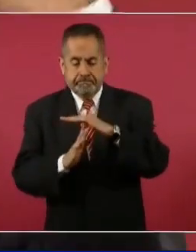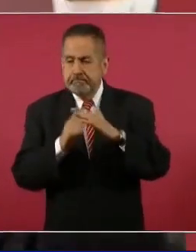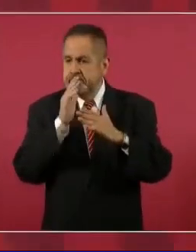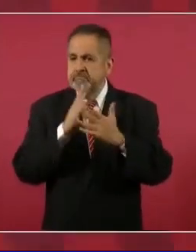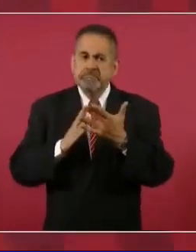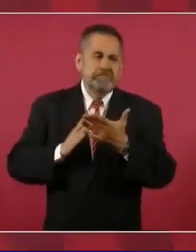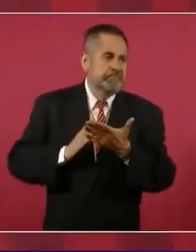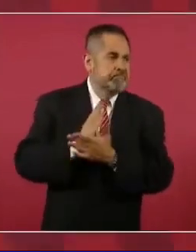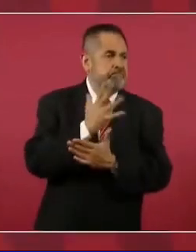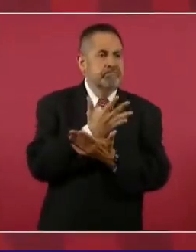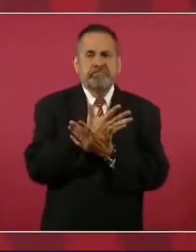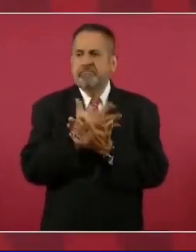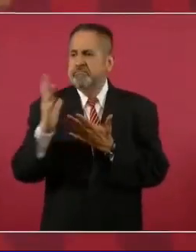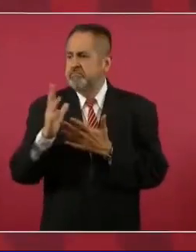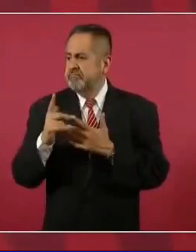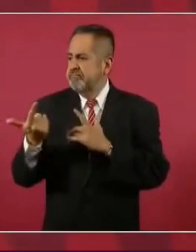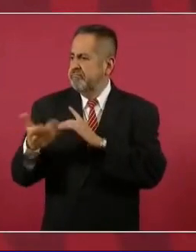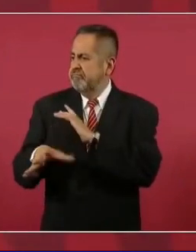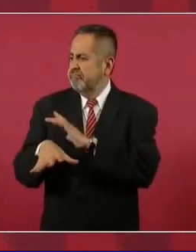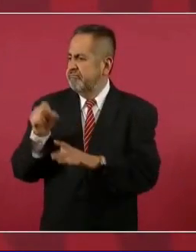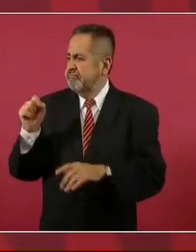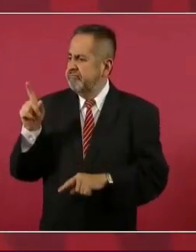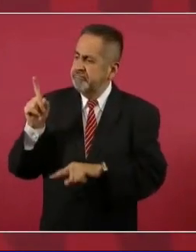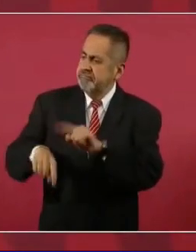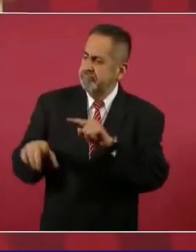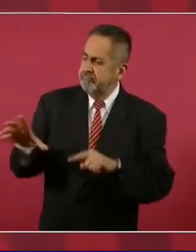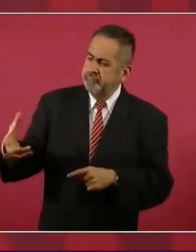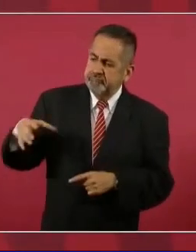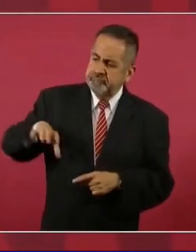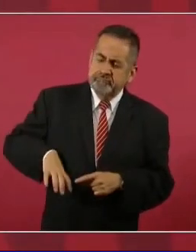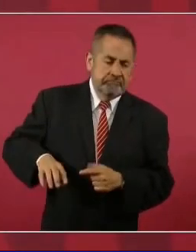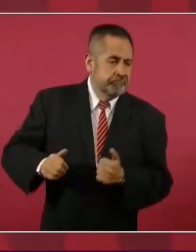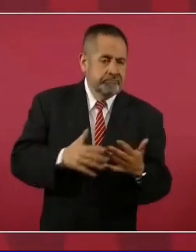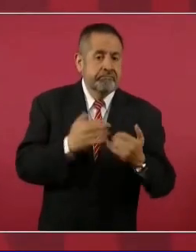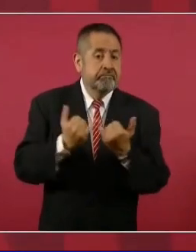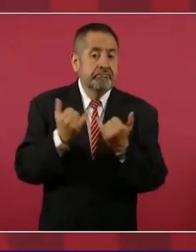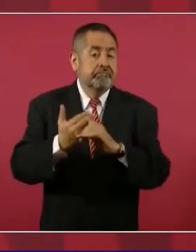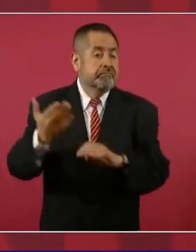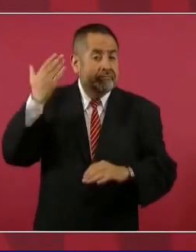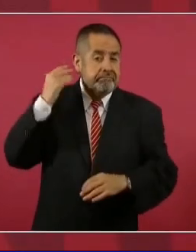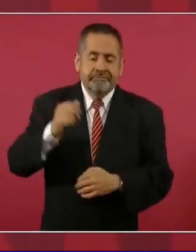ya no van a poder saquear al país como antes.